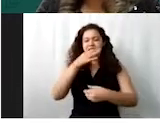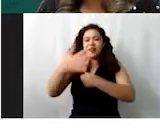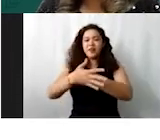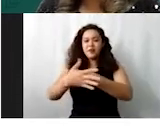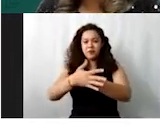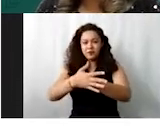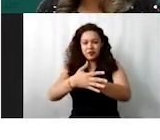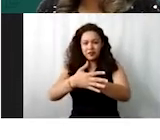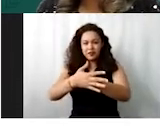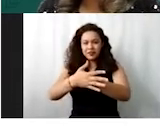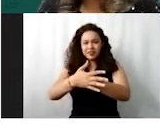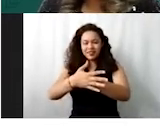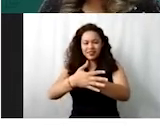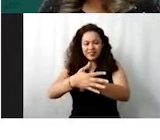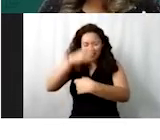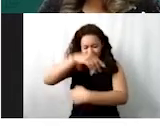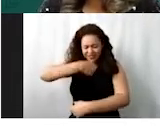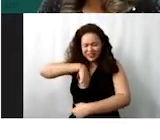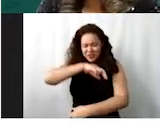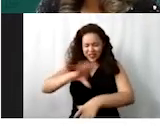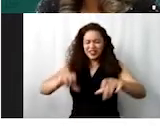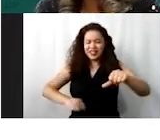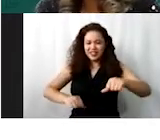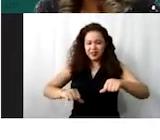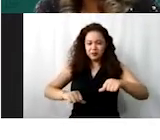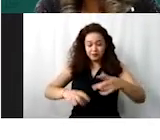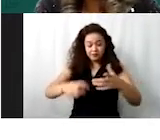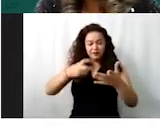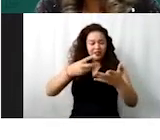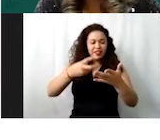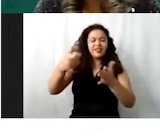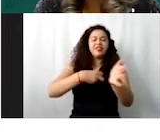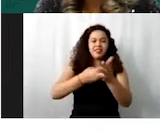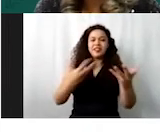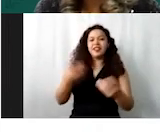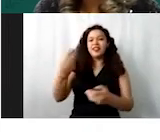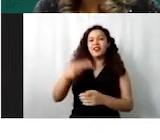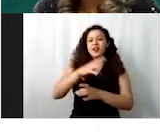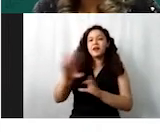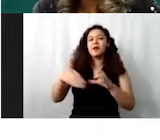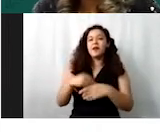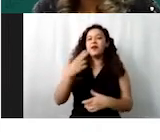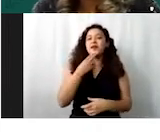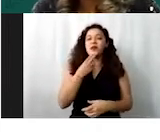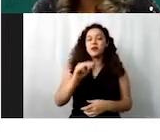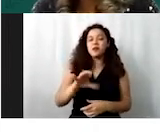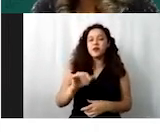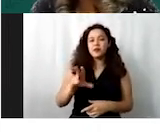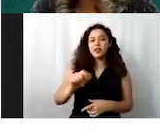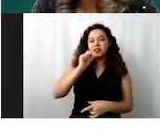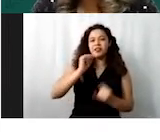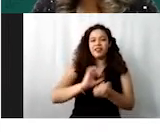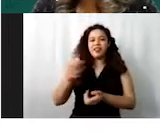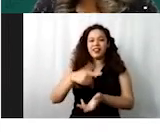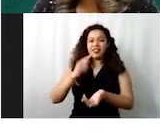háganoslo saber para llevar a cabo la edición correspondiente. No olviden colocar sus nombres completos en el nombre de usuario y mencionarnos a través del chat de qué institución